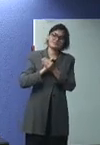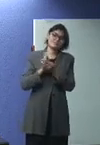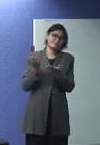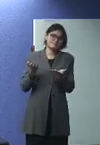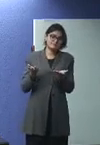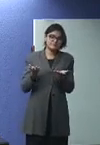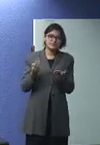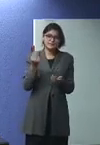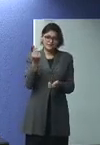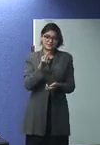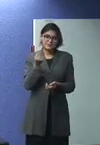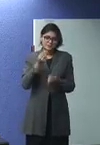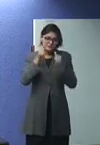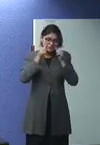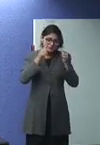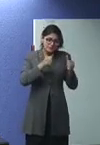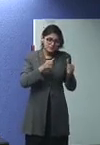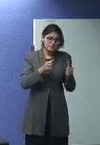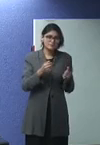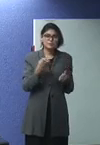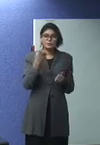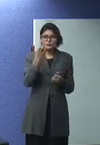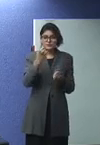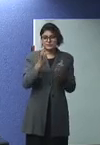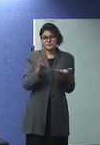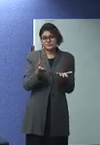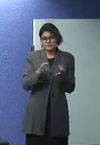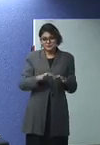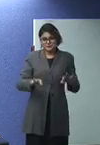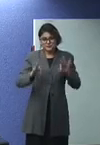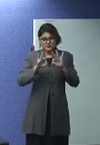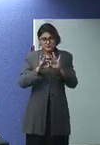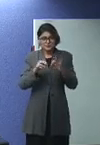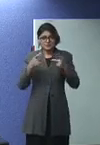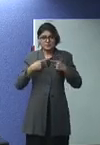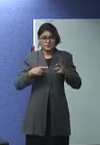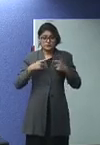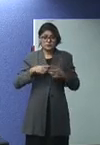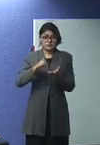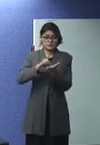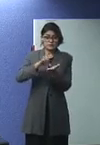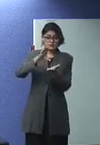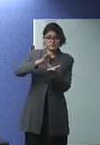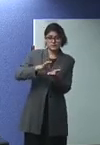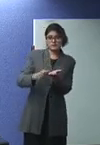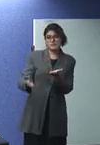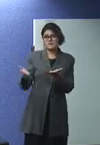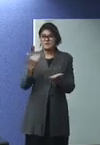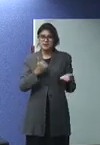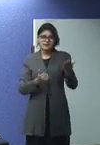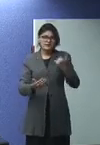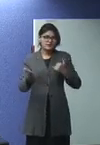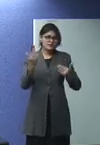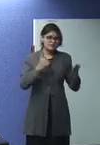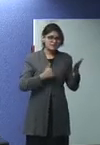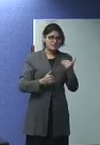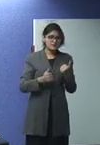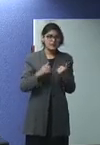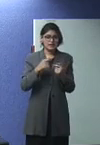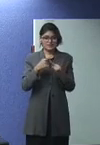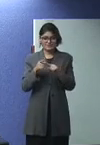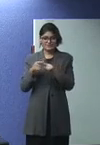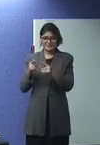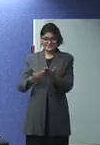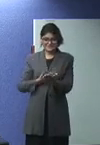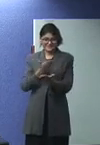que se invita a que sean consideradas las personas con discapacidades las propuestas del estudio de